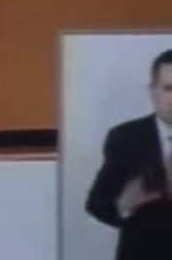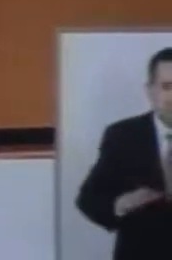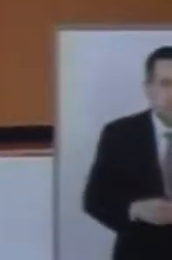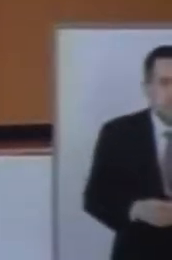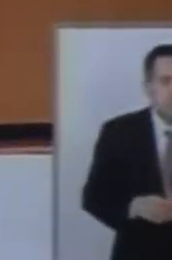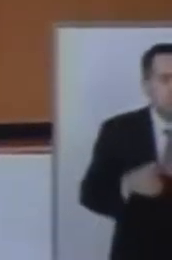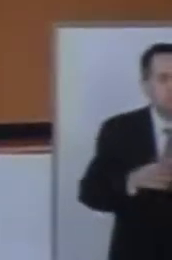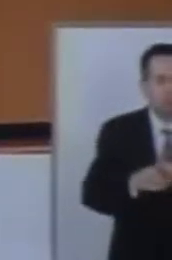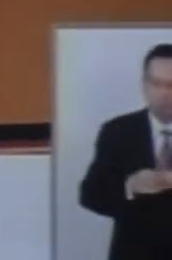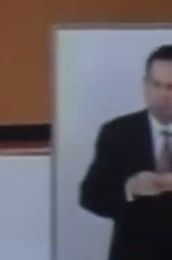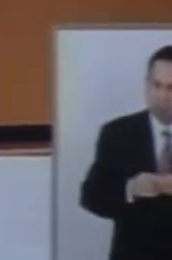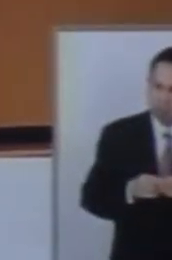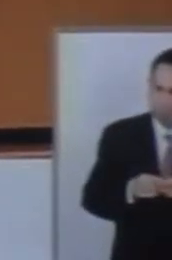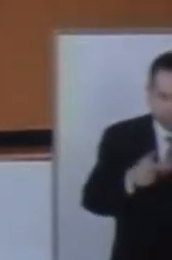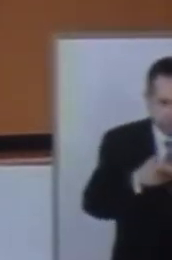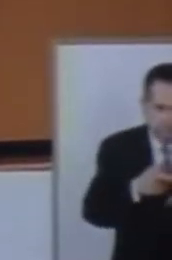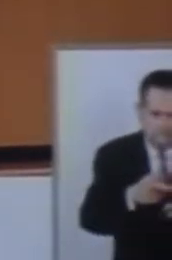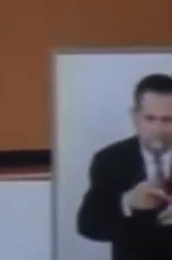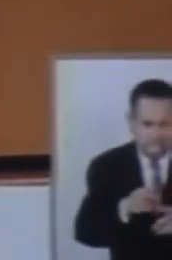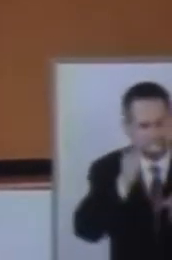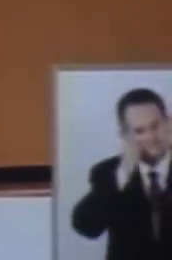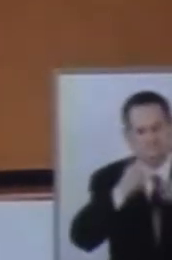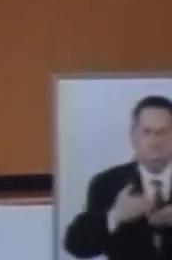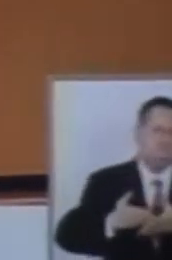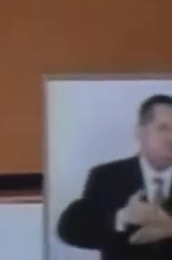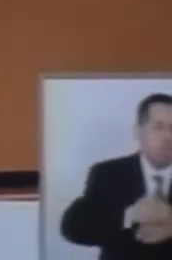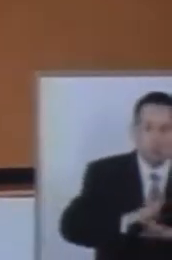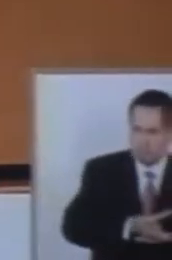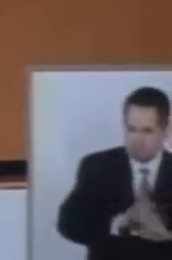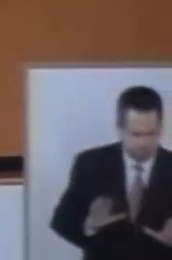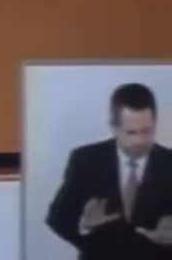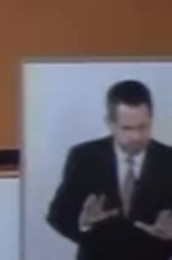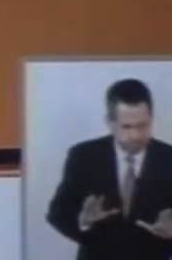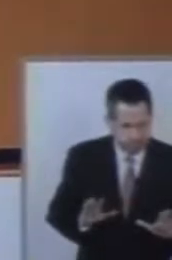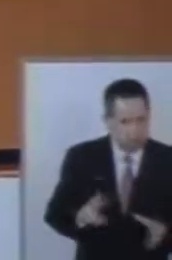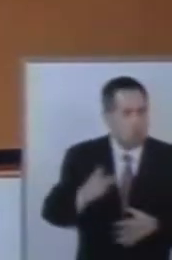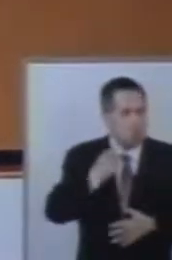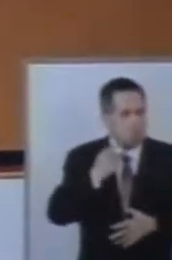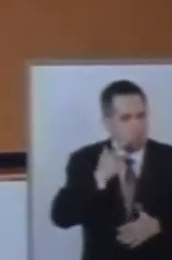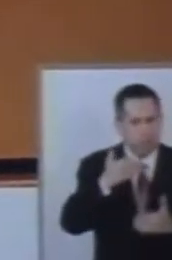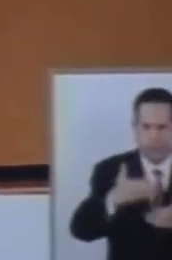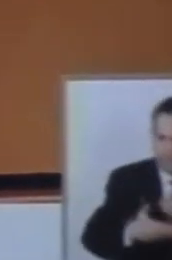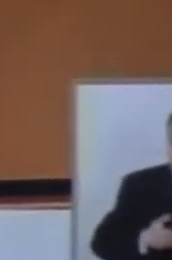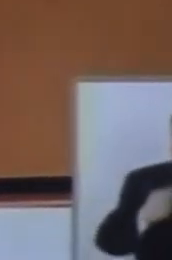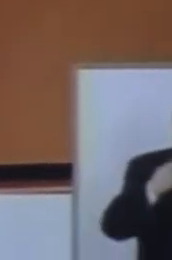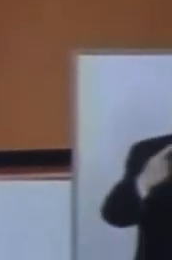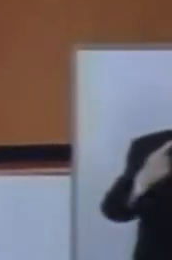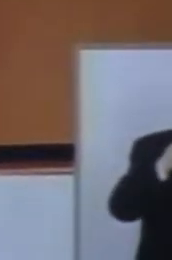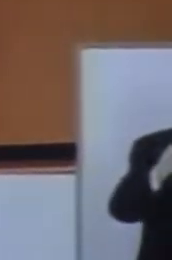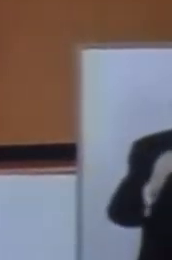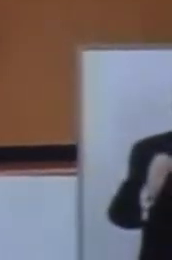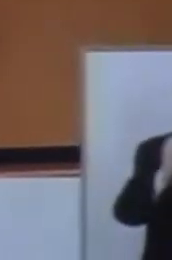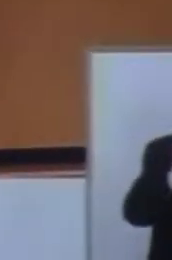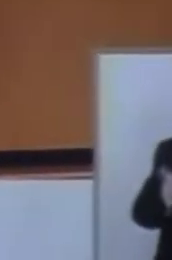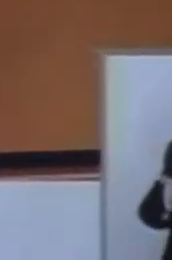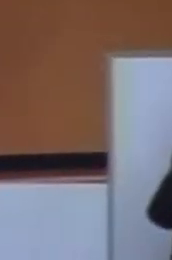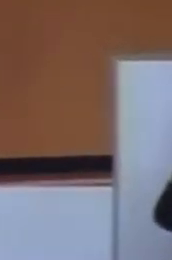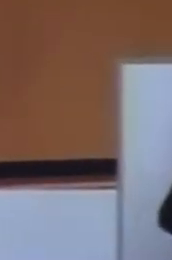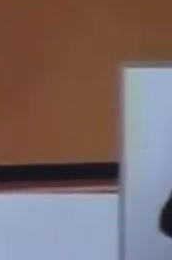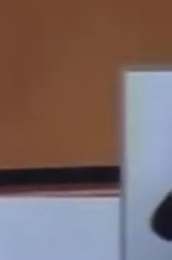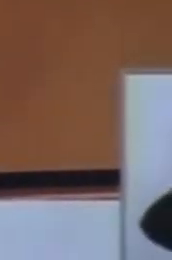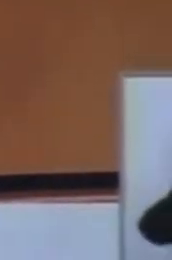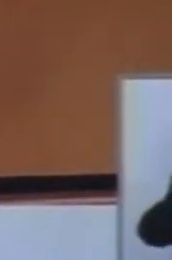que resistan la tentación de la intransigencia y que den paso a la política del diálogo, de la negociación y